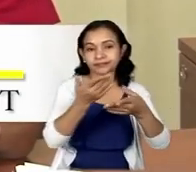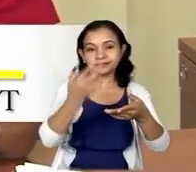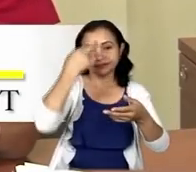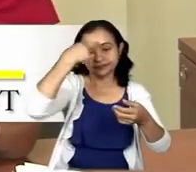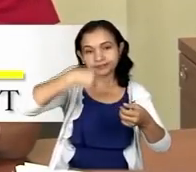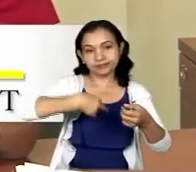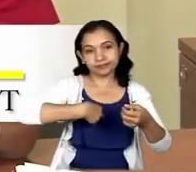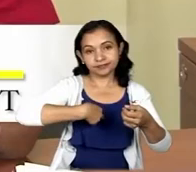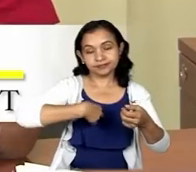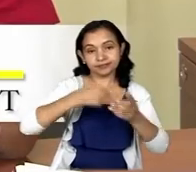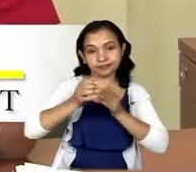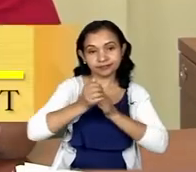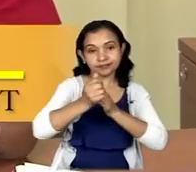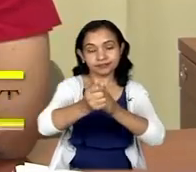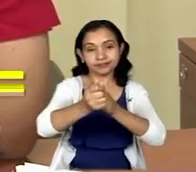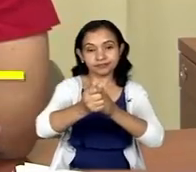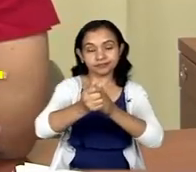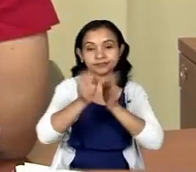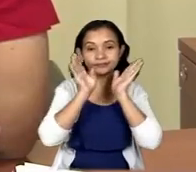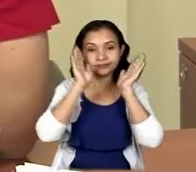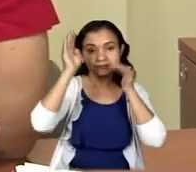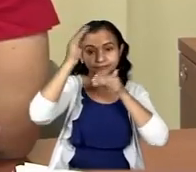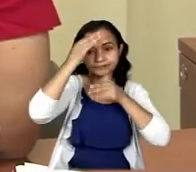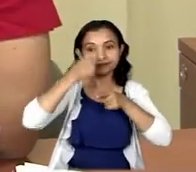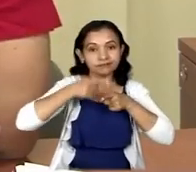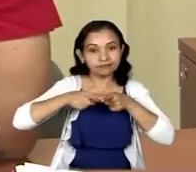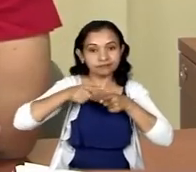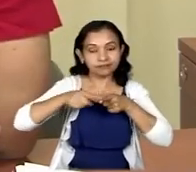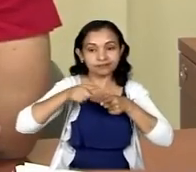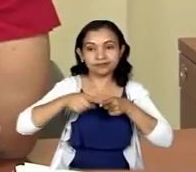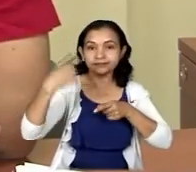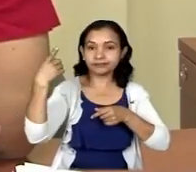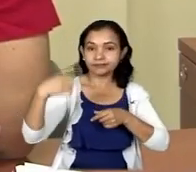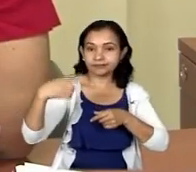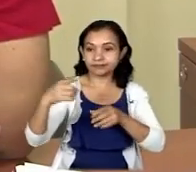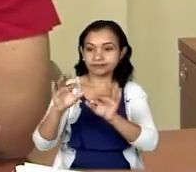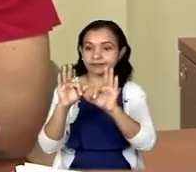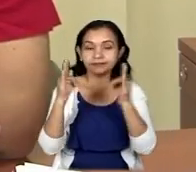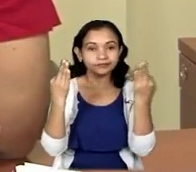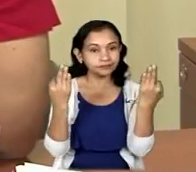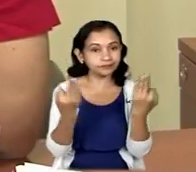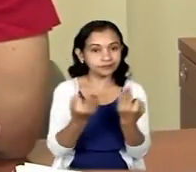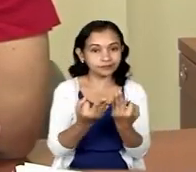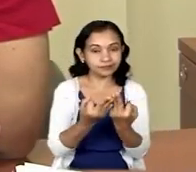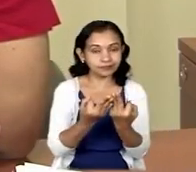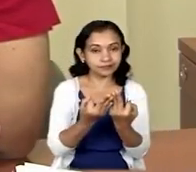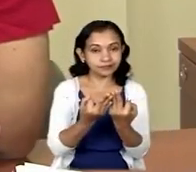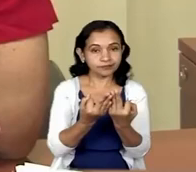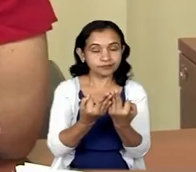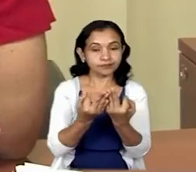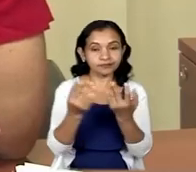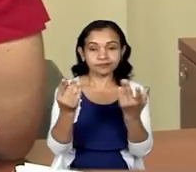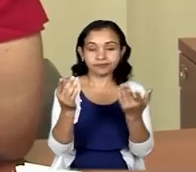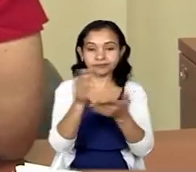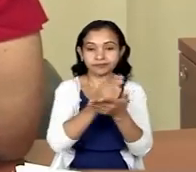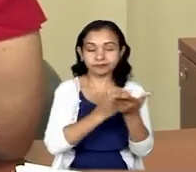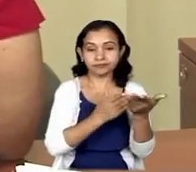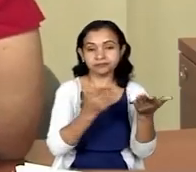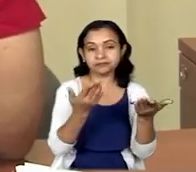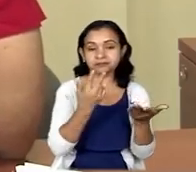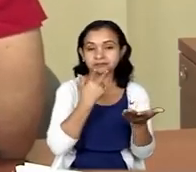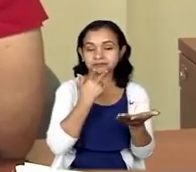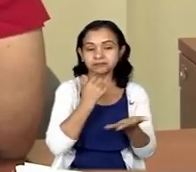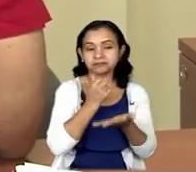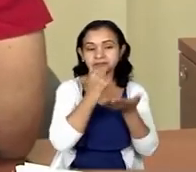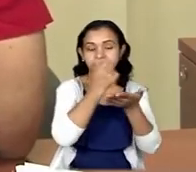responsabilidad de conducir la educación y que la privatizaron, que les quitaron el derecho a la familia, ¿verdad? Aquellos que destruyeron, que no invirtieron en reparar